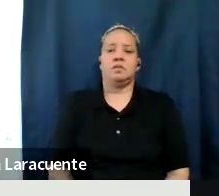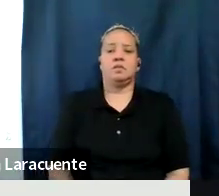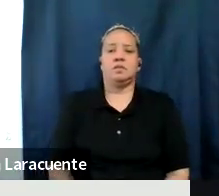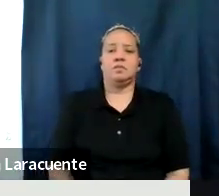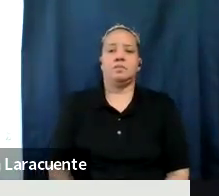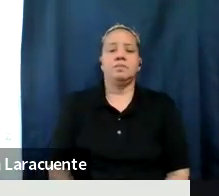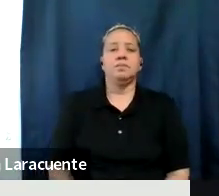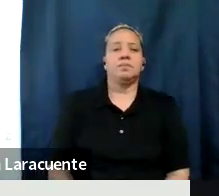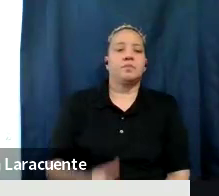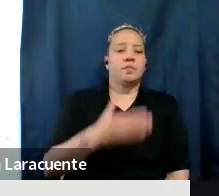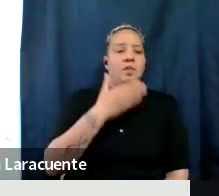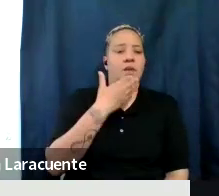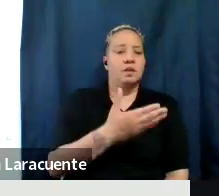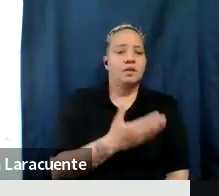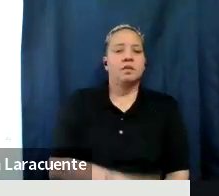Muchísimas gracias